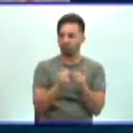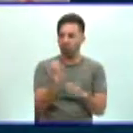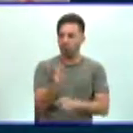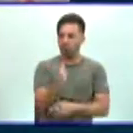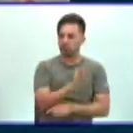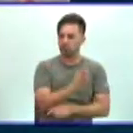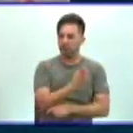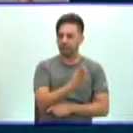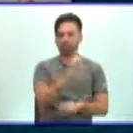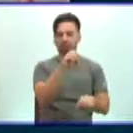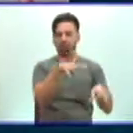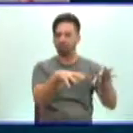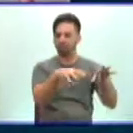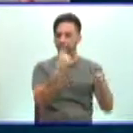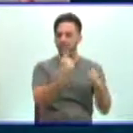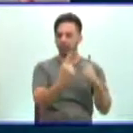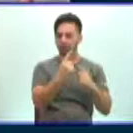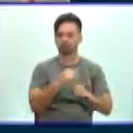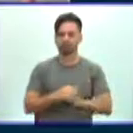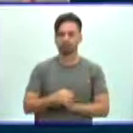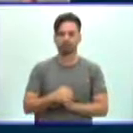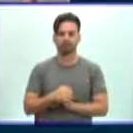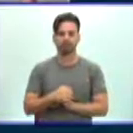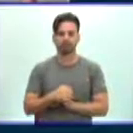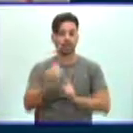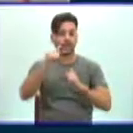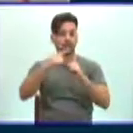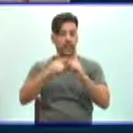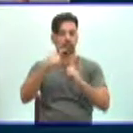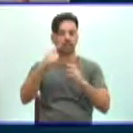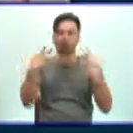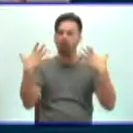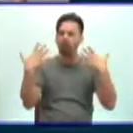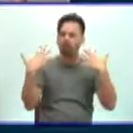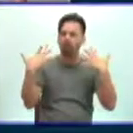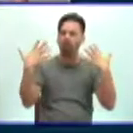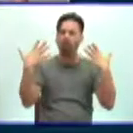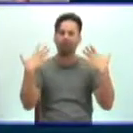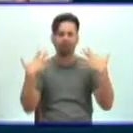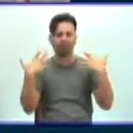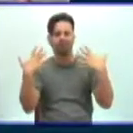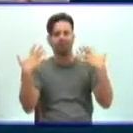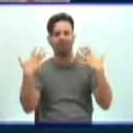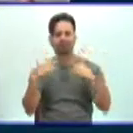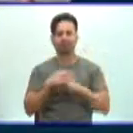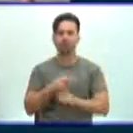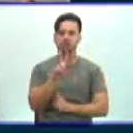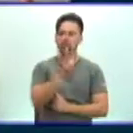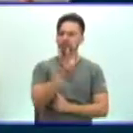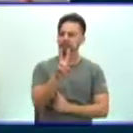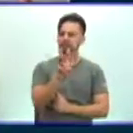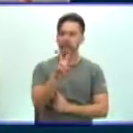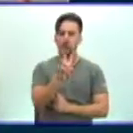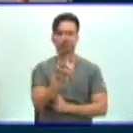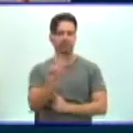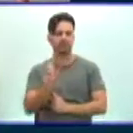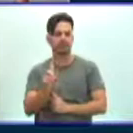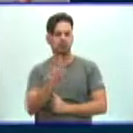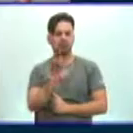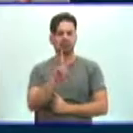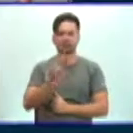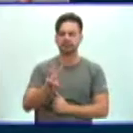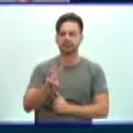temperaturas frescas por estos vientos precisamente y el anticiclón, pues 22, 21, 23 grados de mínima en la